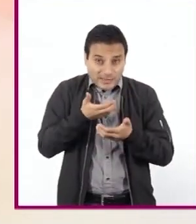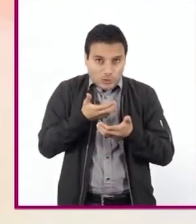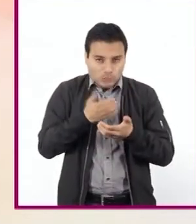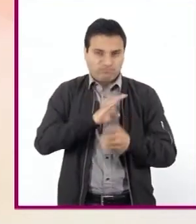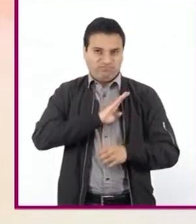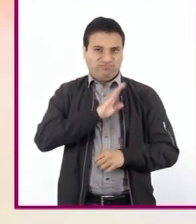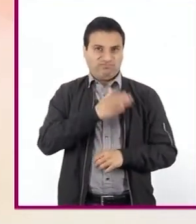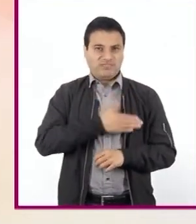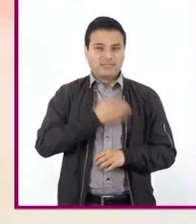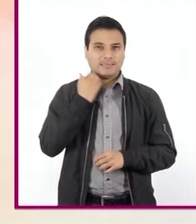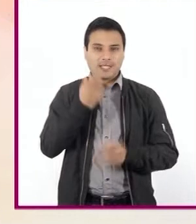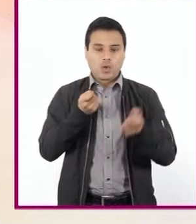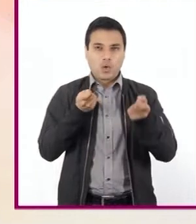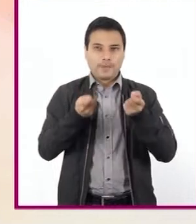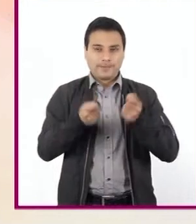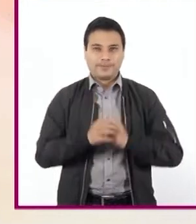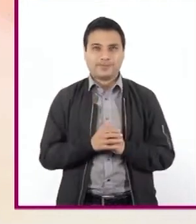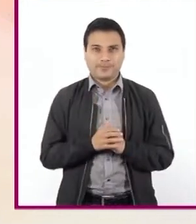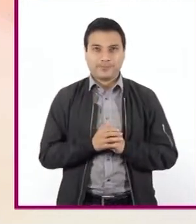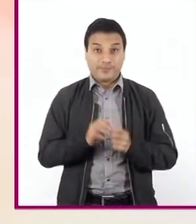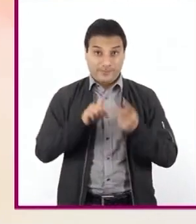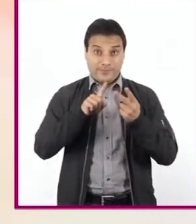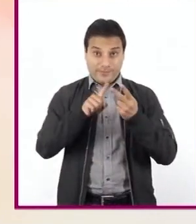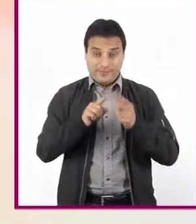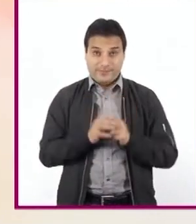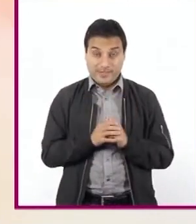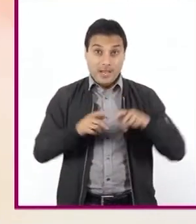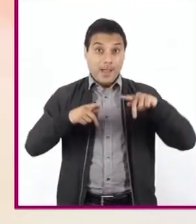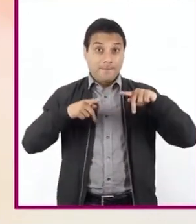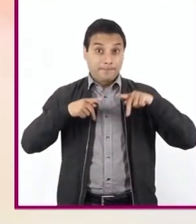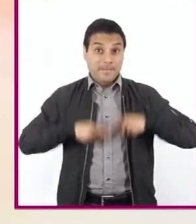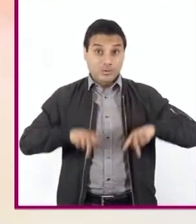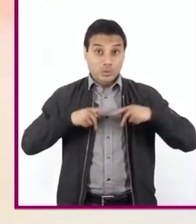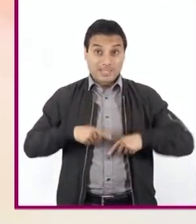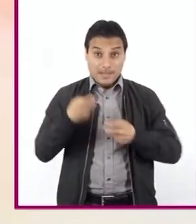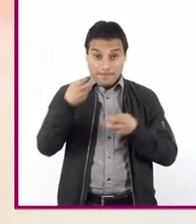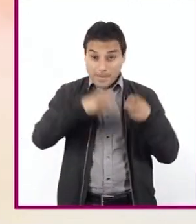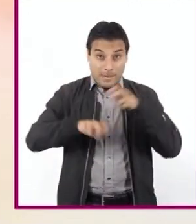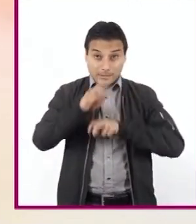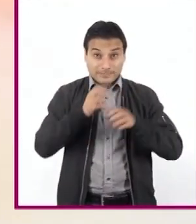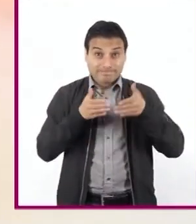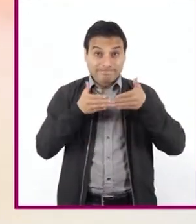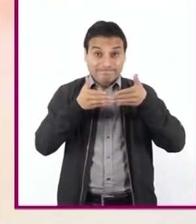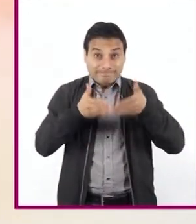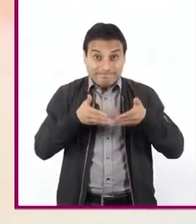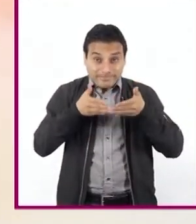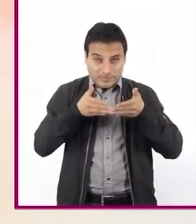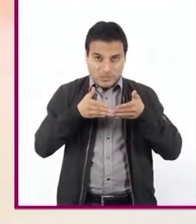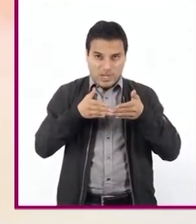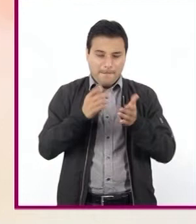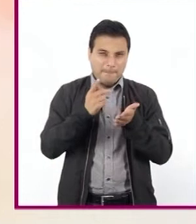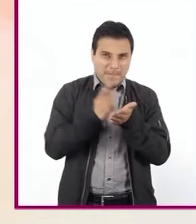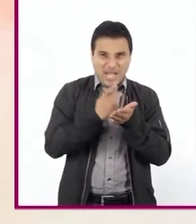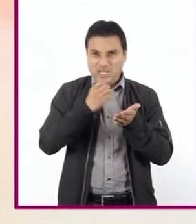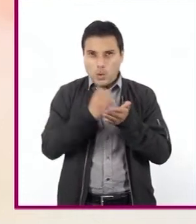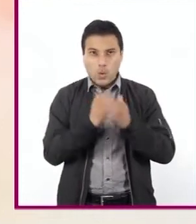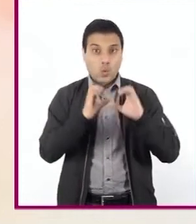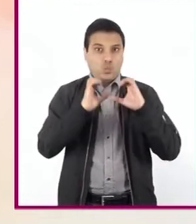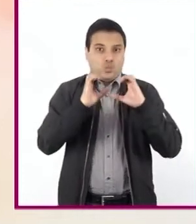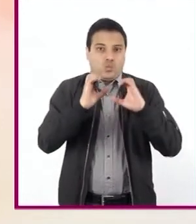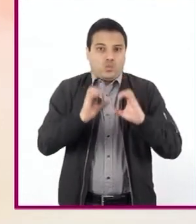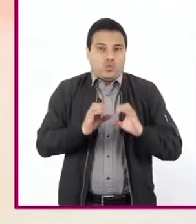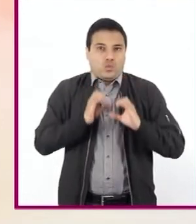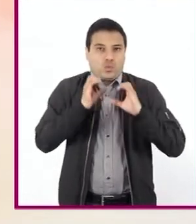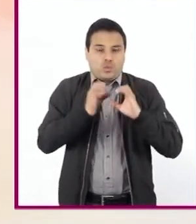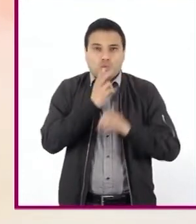españoles, precaver los pasajeros y la carga hasta donde fuera posible de los naturales riesgos de la